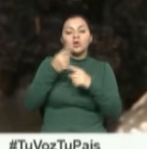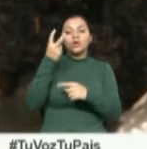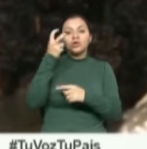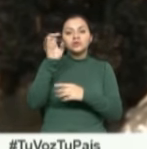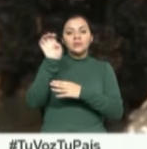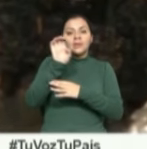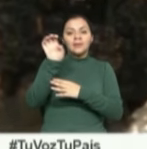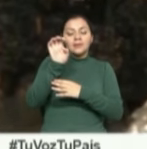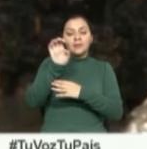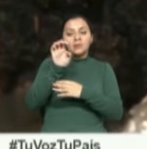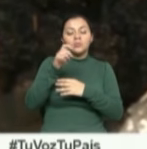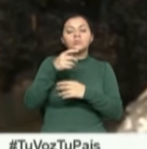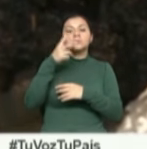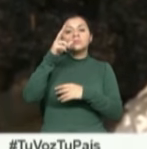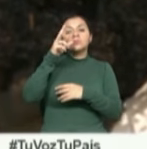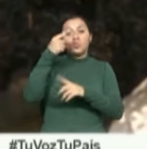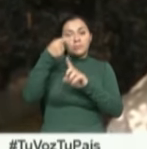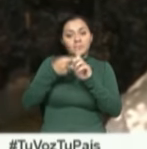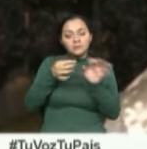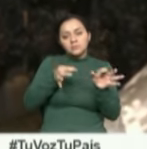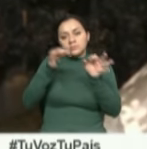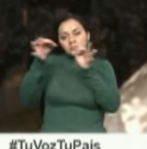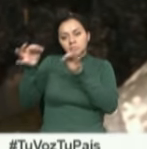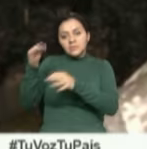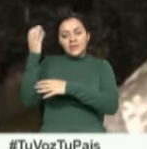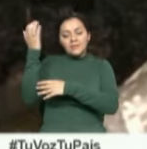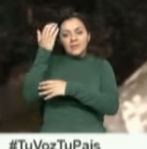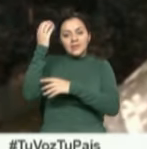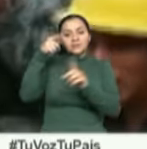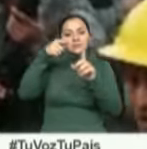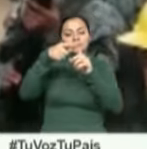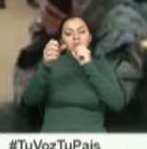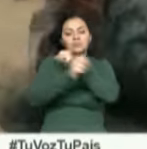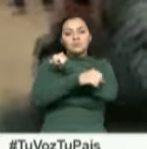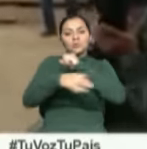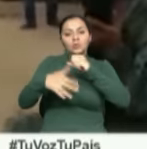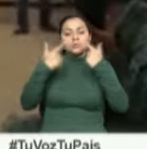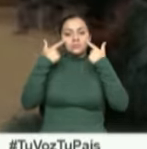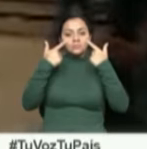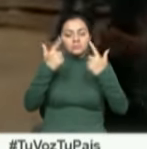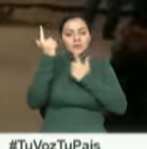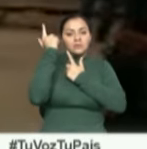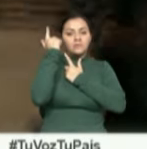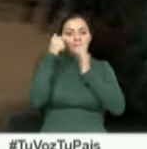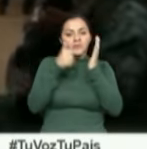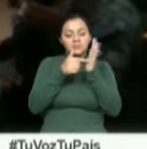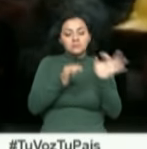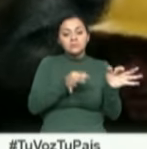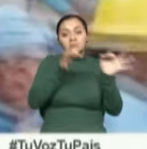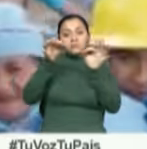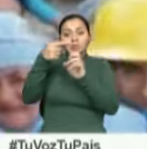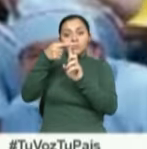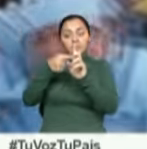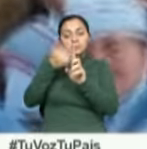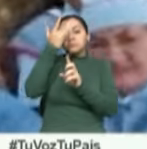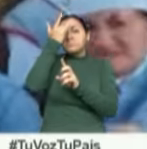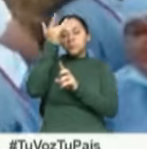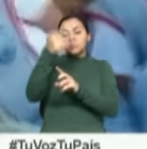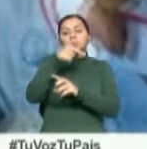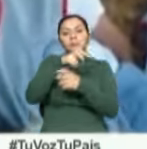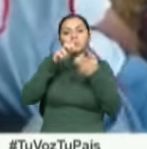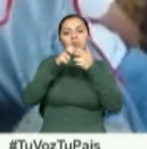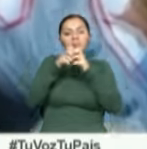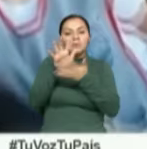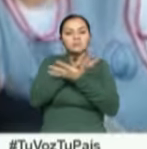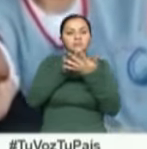se amplía durante 30 días más el estado de excepción en Morona, Santiago. Esta ampliación obedece a los efectos de las